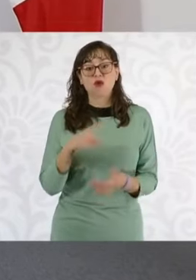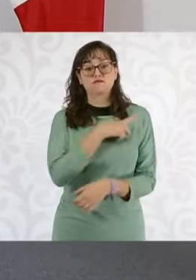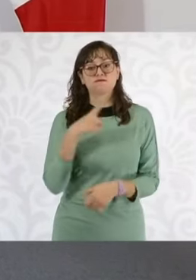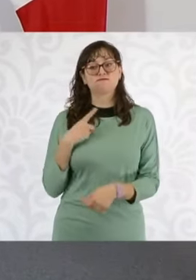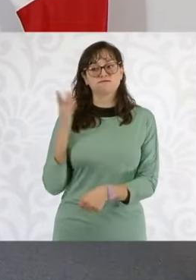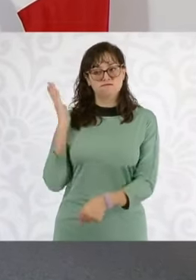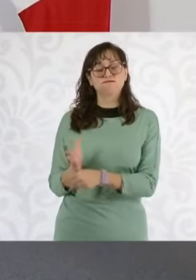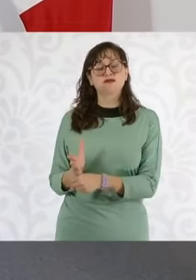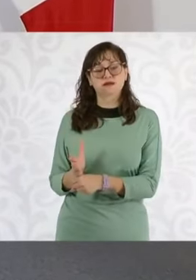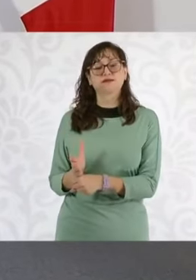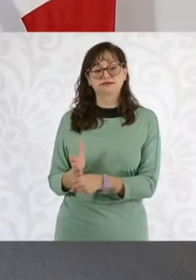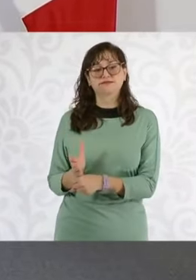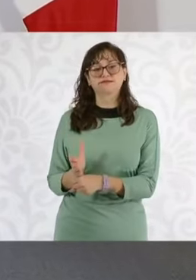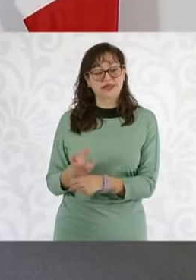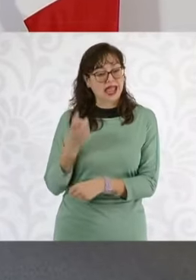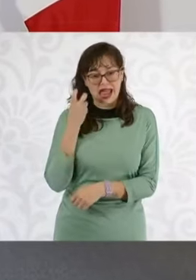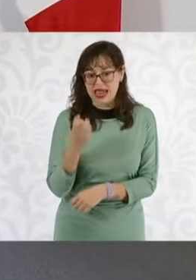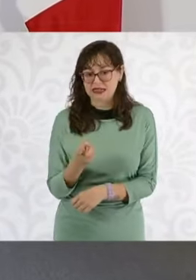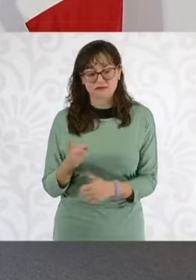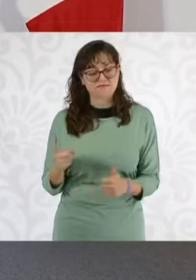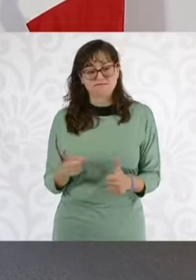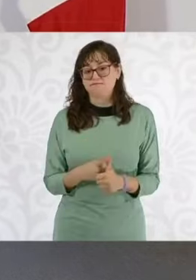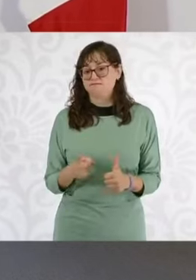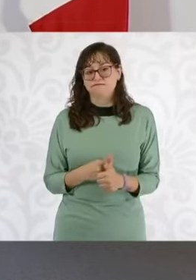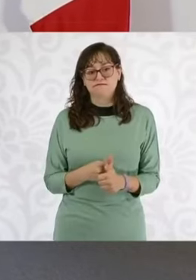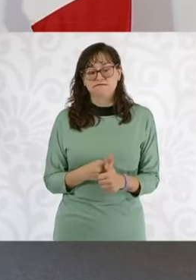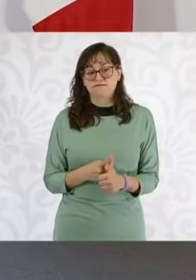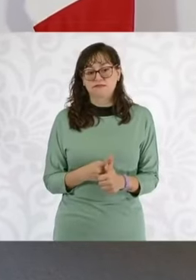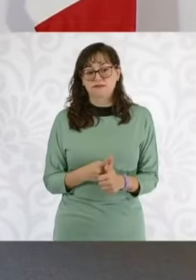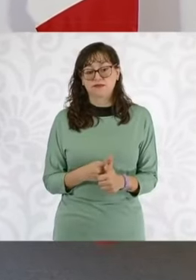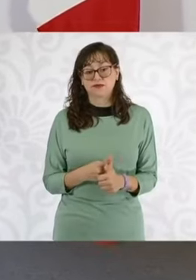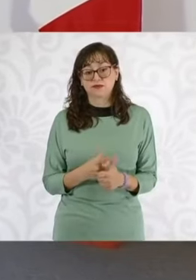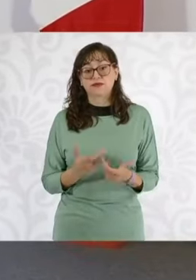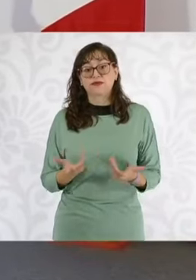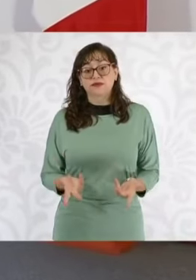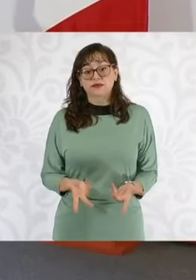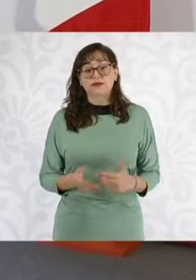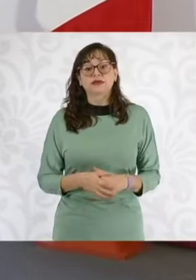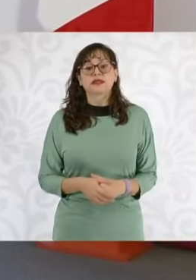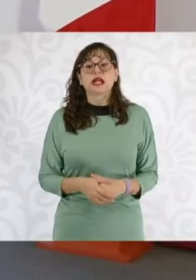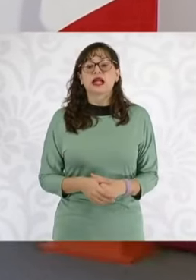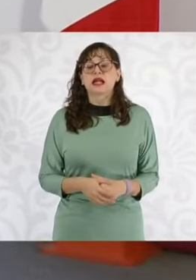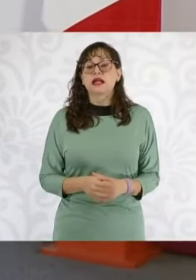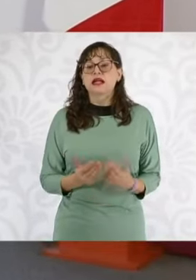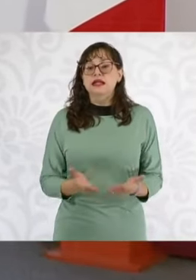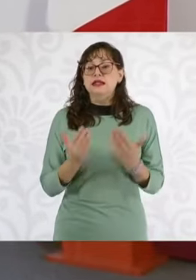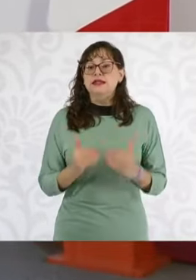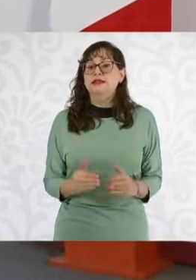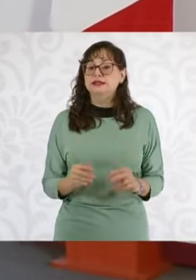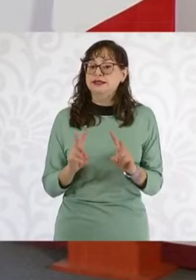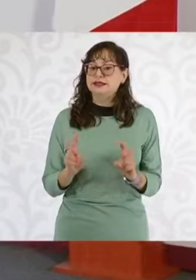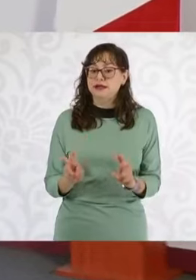nunca. O sea, yo creo que eso es un principio. Ahora, sobre el caso del INAI,